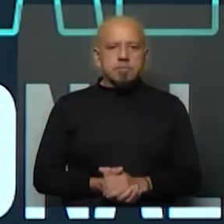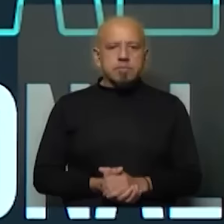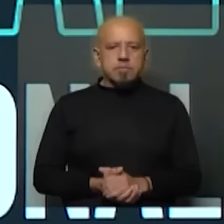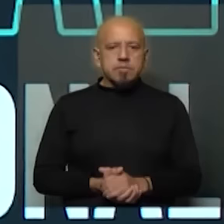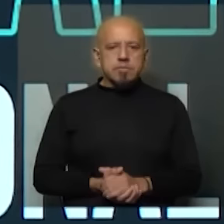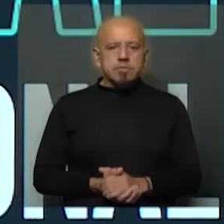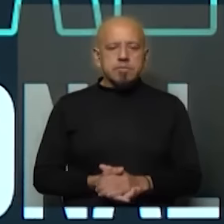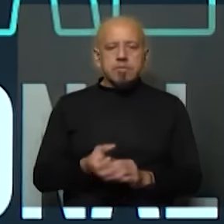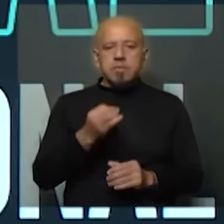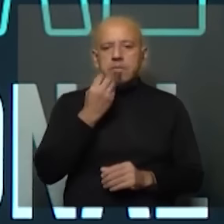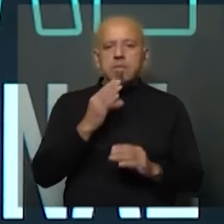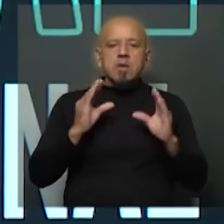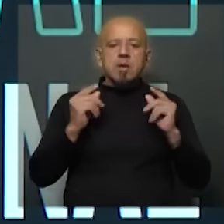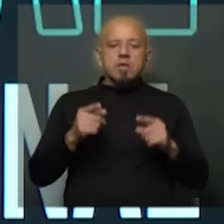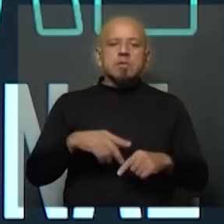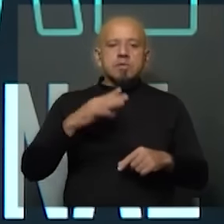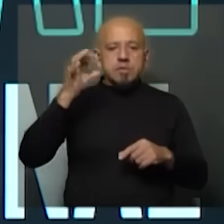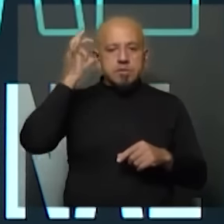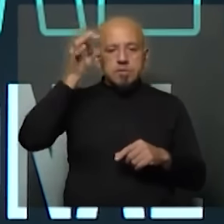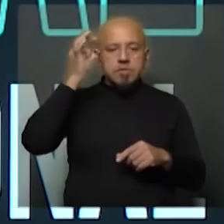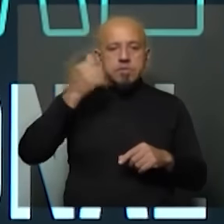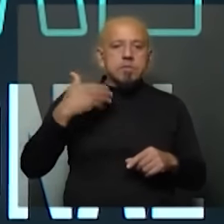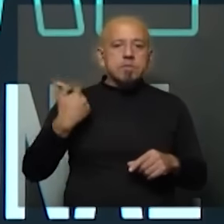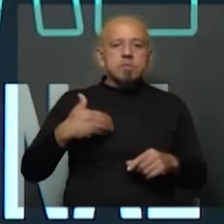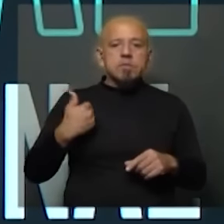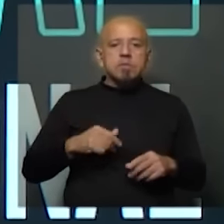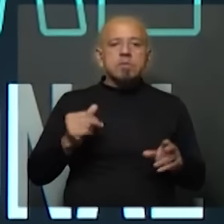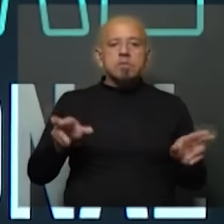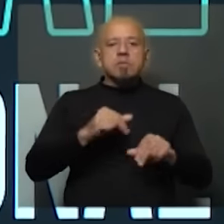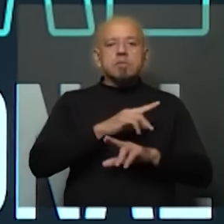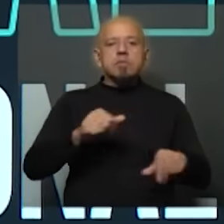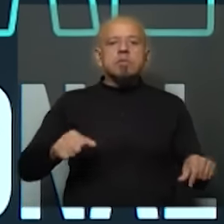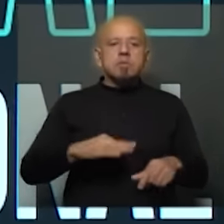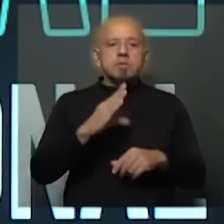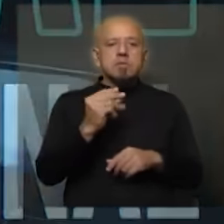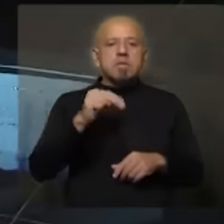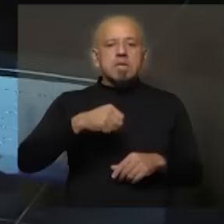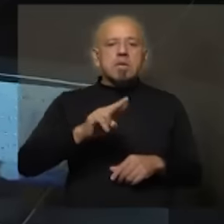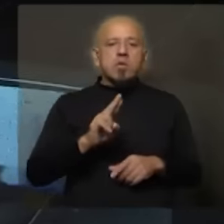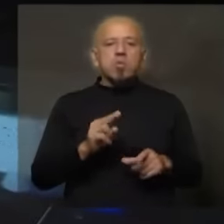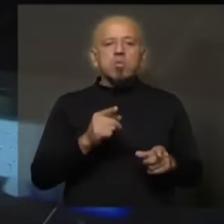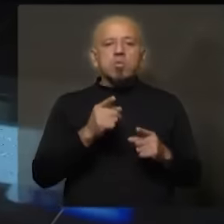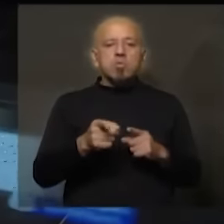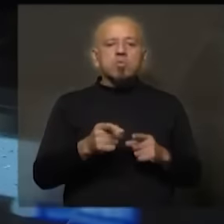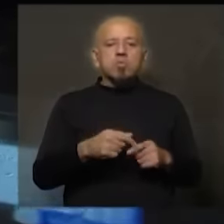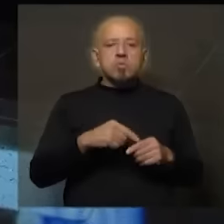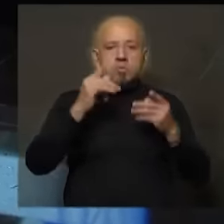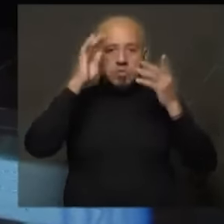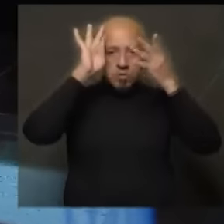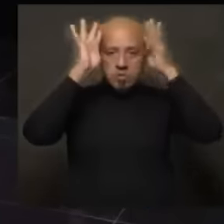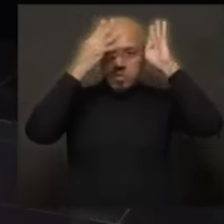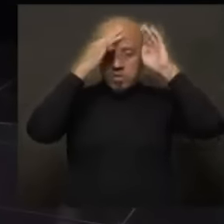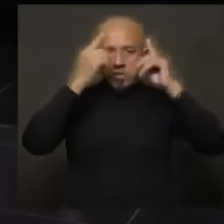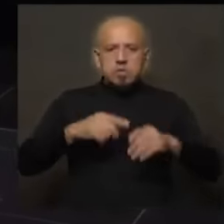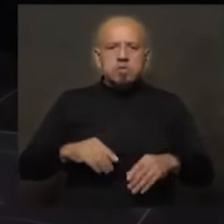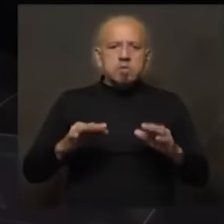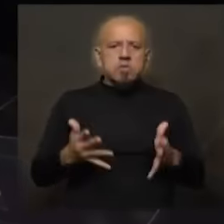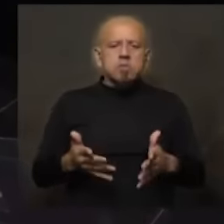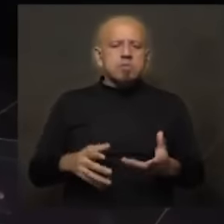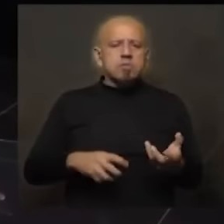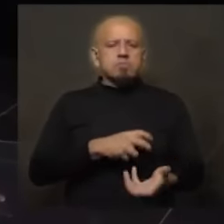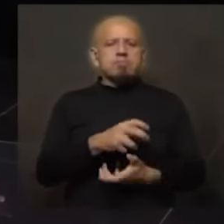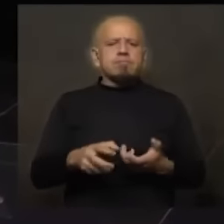¿Qué tal? Buenas noches. El Senado argentino se apresta a rechazar el decreto de necesidad de urgencia del presidente Milei en medio de una especie de culebrón